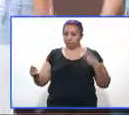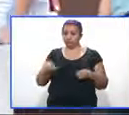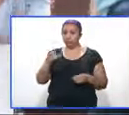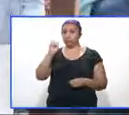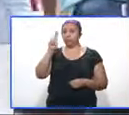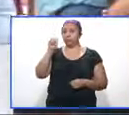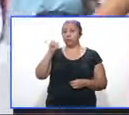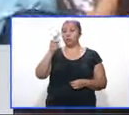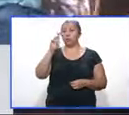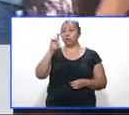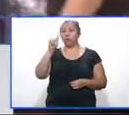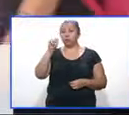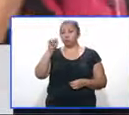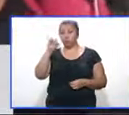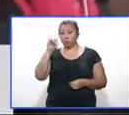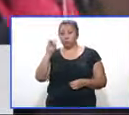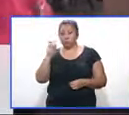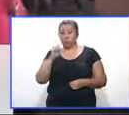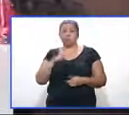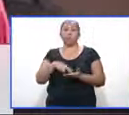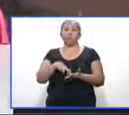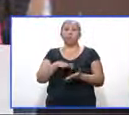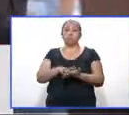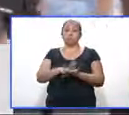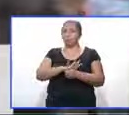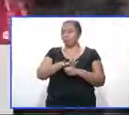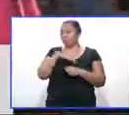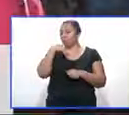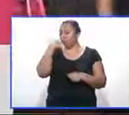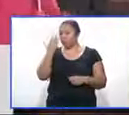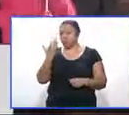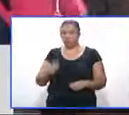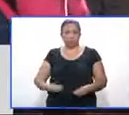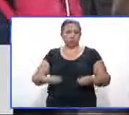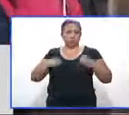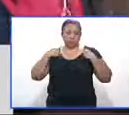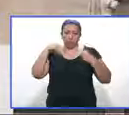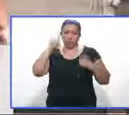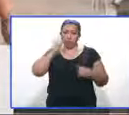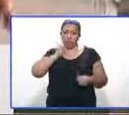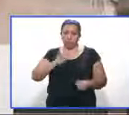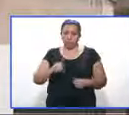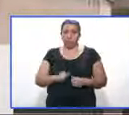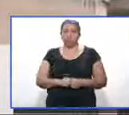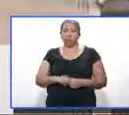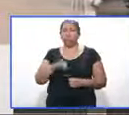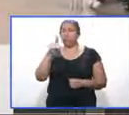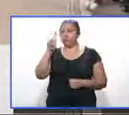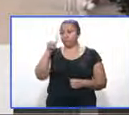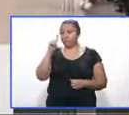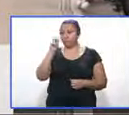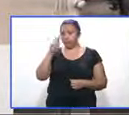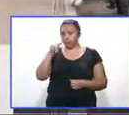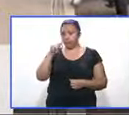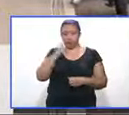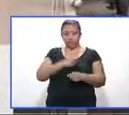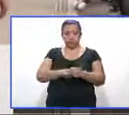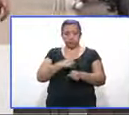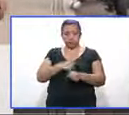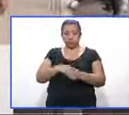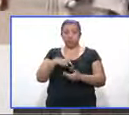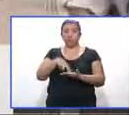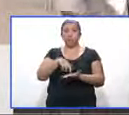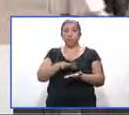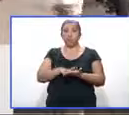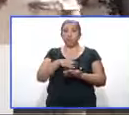Endometriosis, enfermedad que puede registrarse en cualquier etapa de la vida de la mujer. La endometriosis es un padecimiento que se